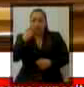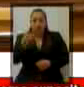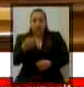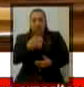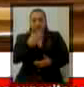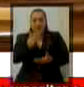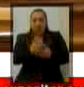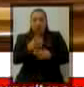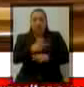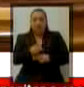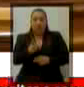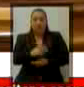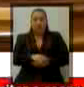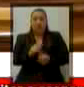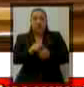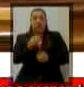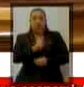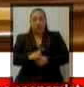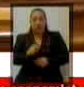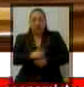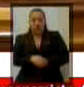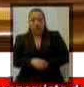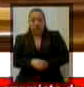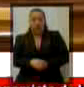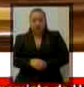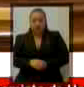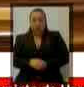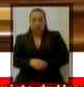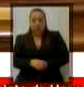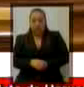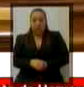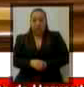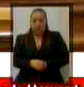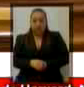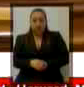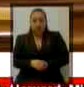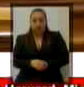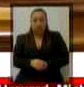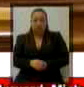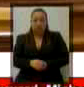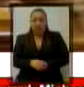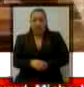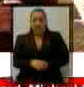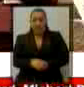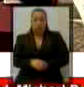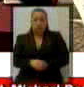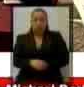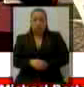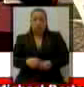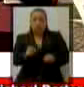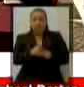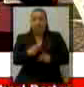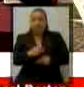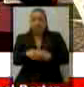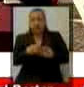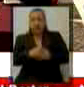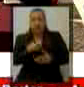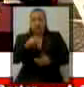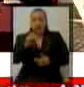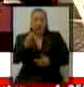violencia desde el punto de vista del desarrollo ontogenético y filogenético. Dicho sea de paso,